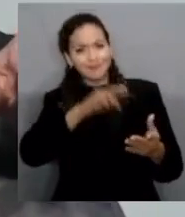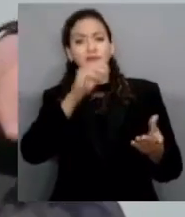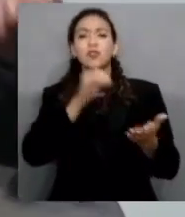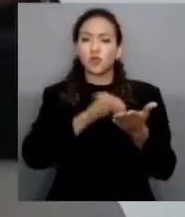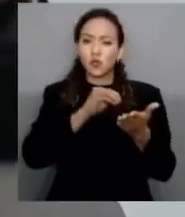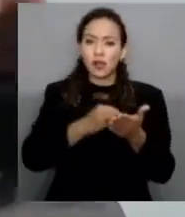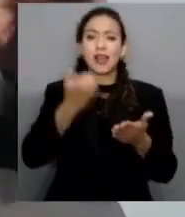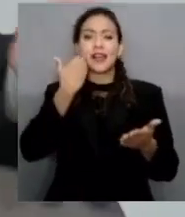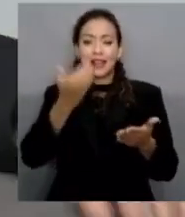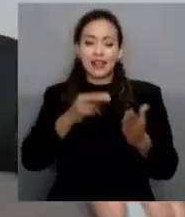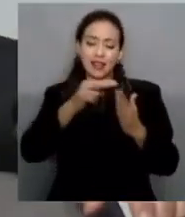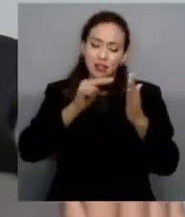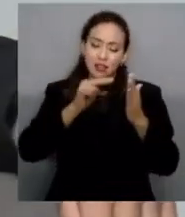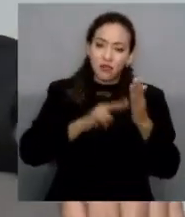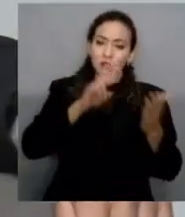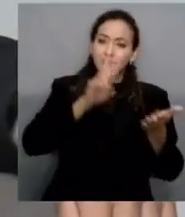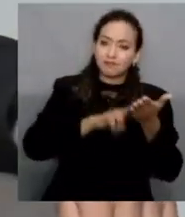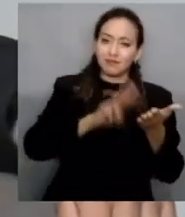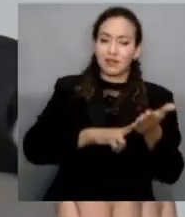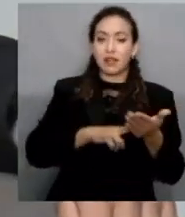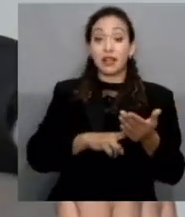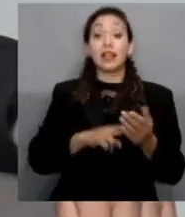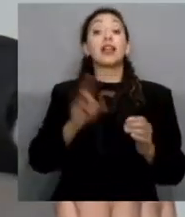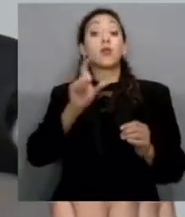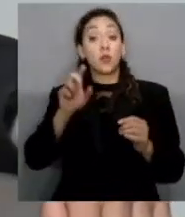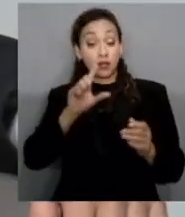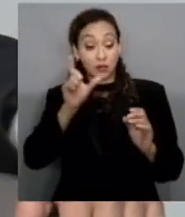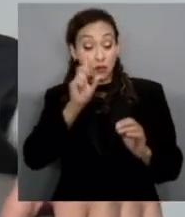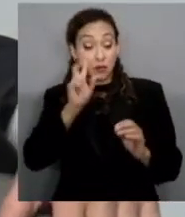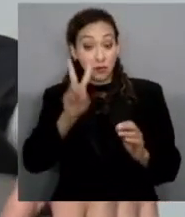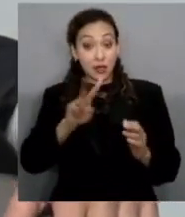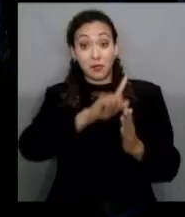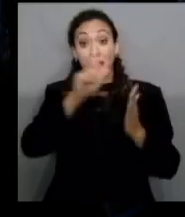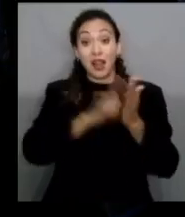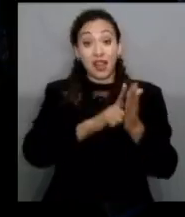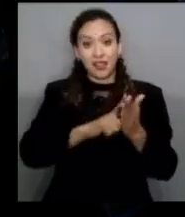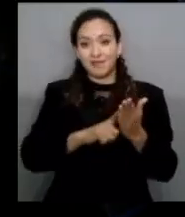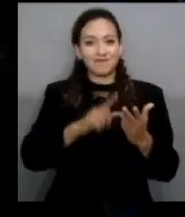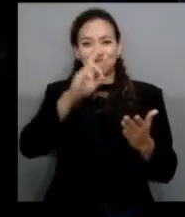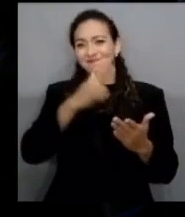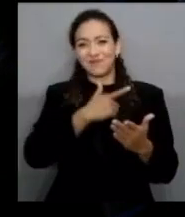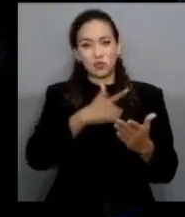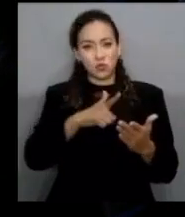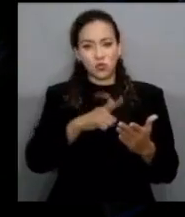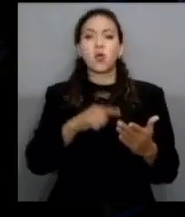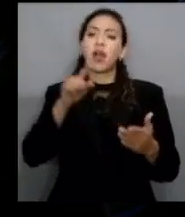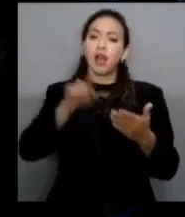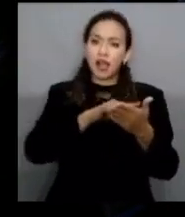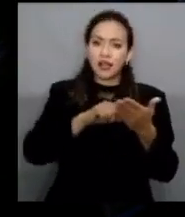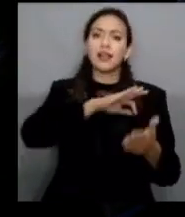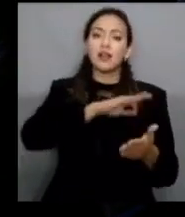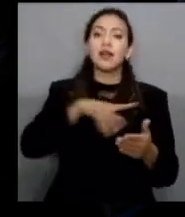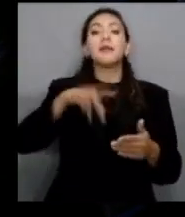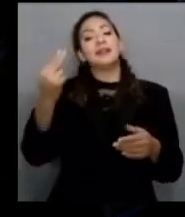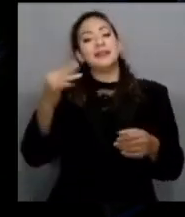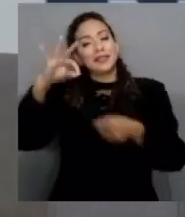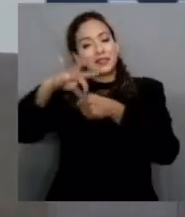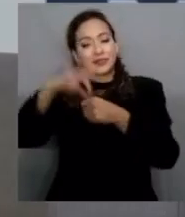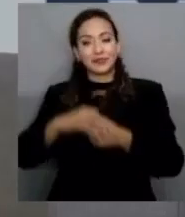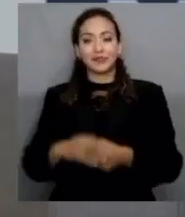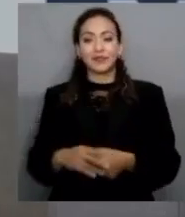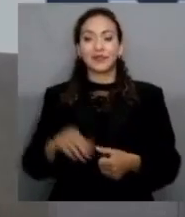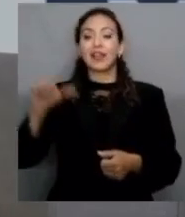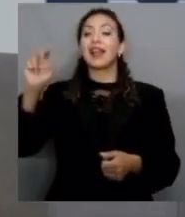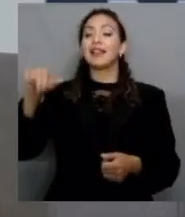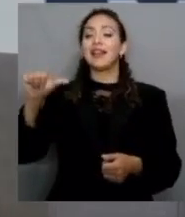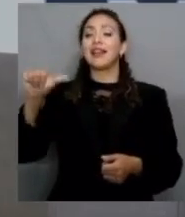propia norma en contra de leyes que no son congruentes con ella. La constitucionalista Ana Laura Magaloni destacó